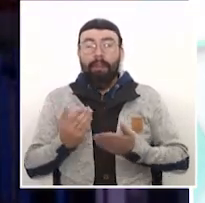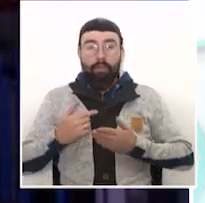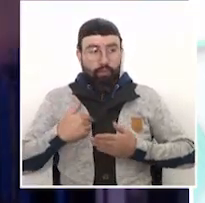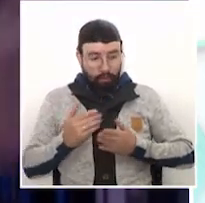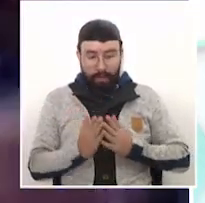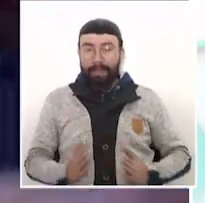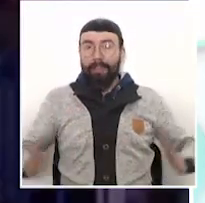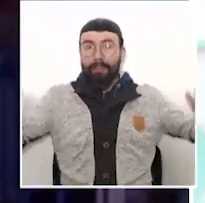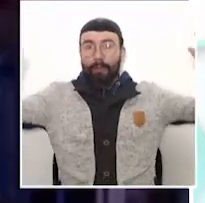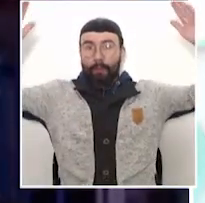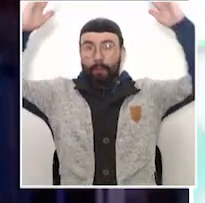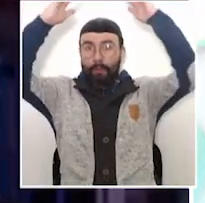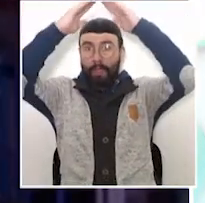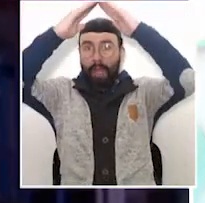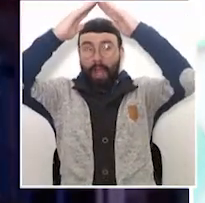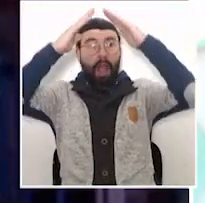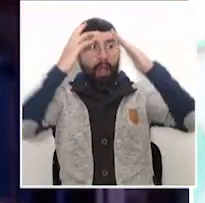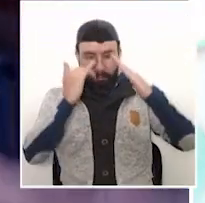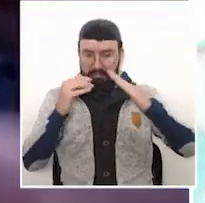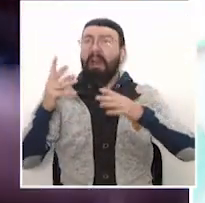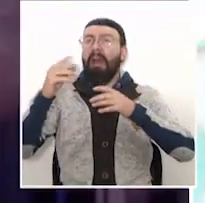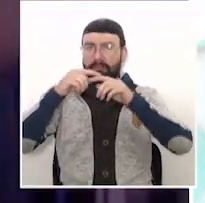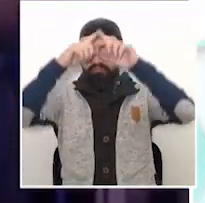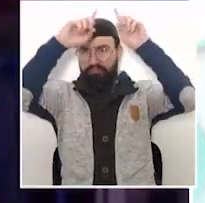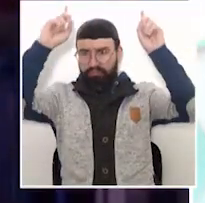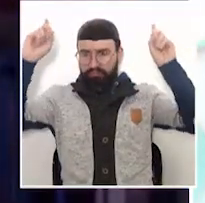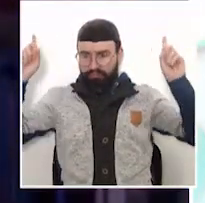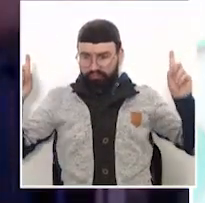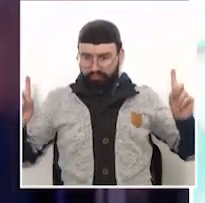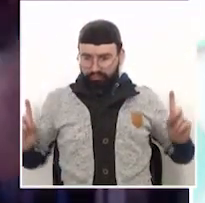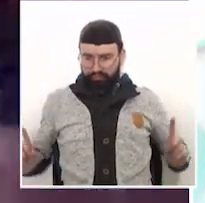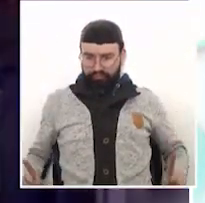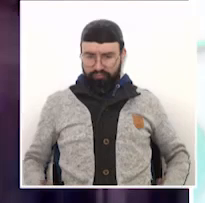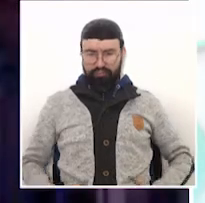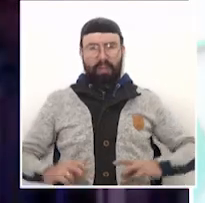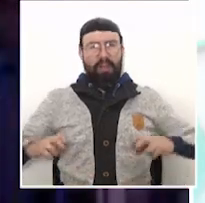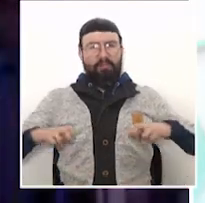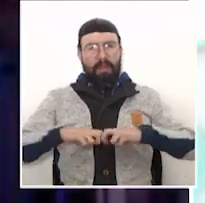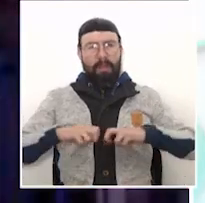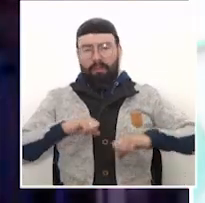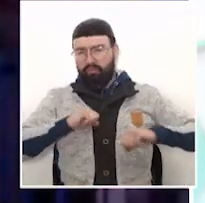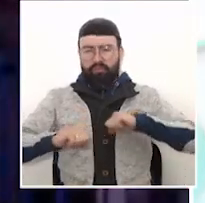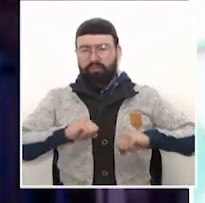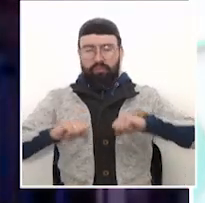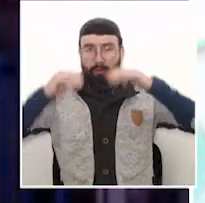óvalo. Hay personas que ven esa energía fuera del cuerpo y tú,